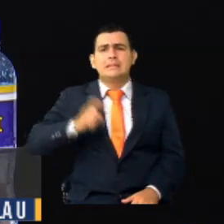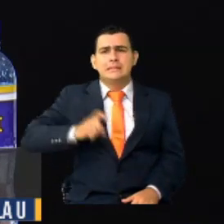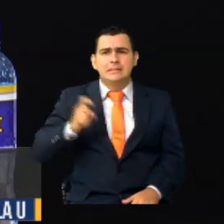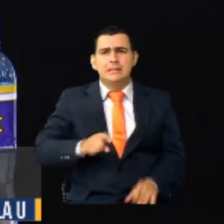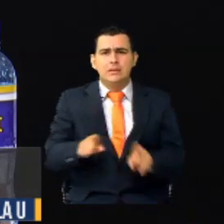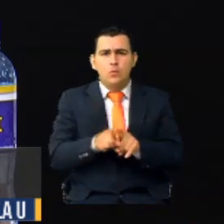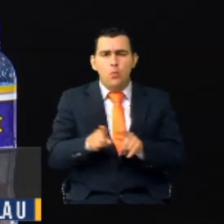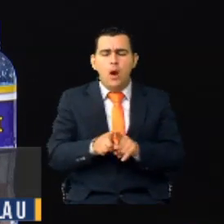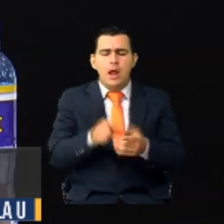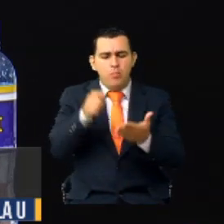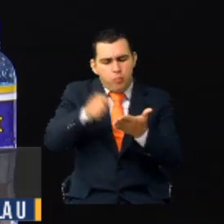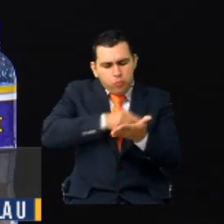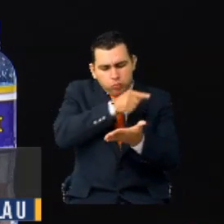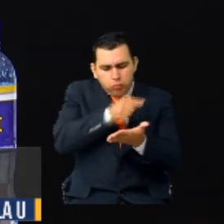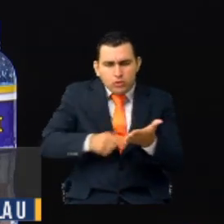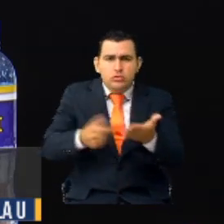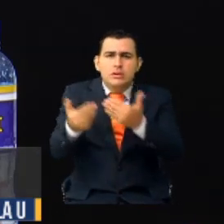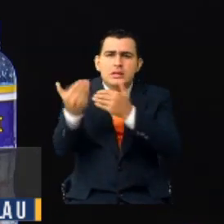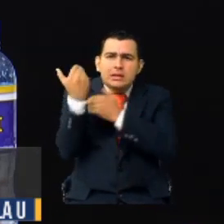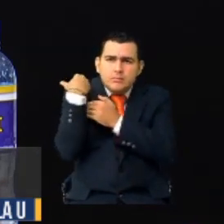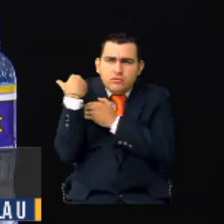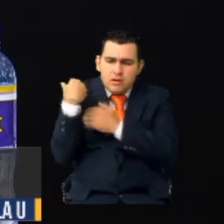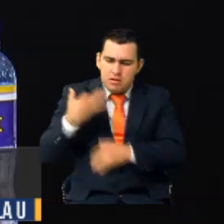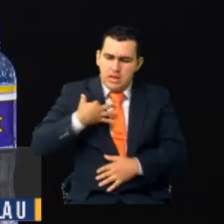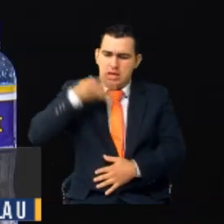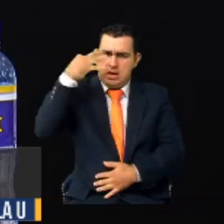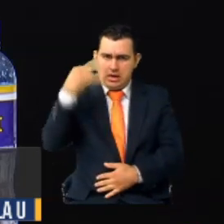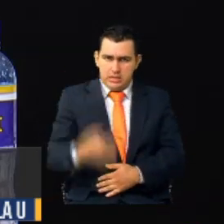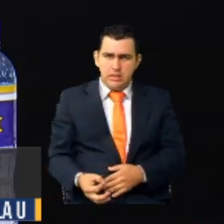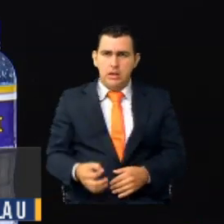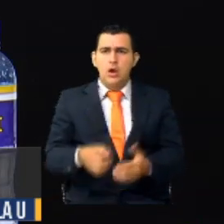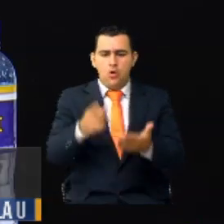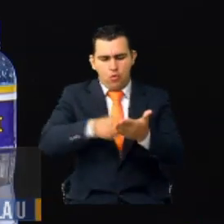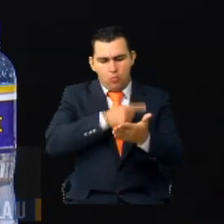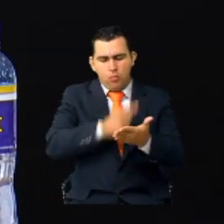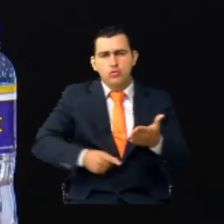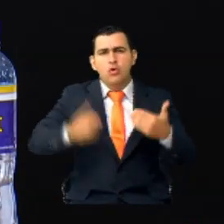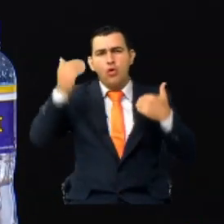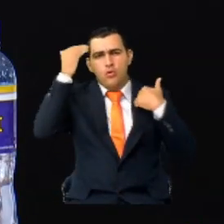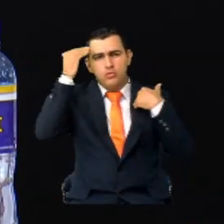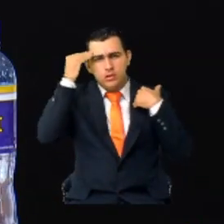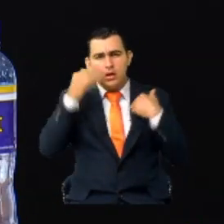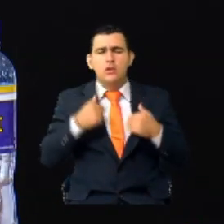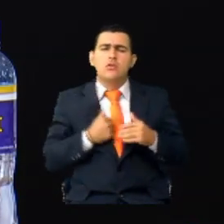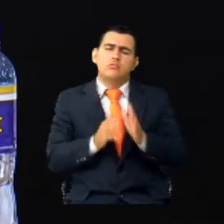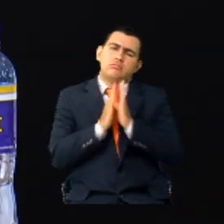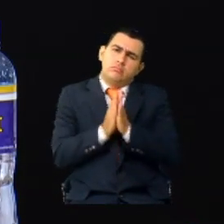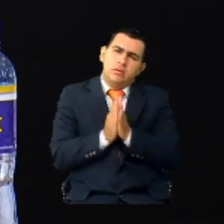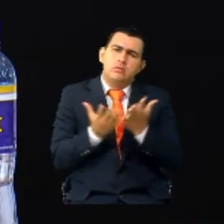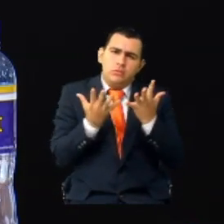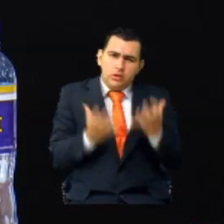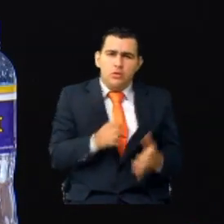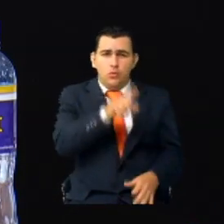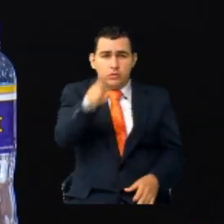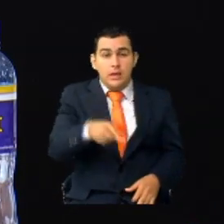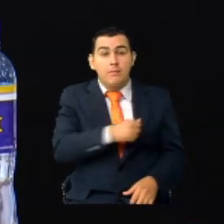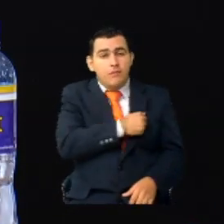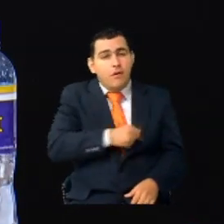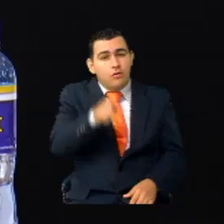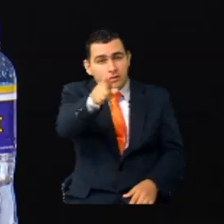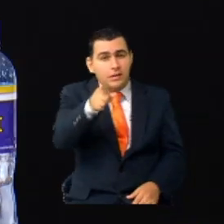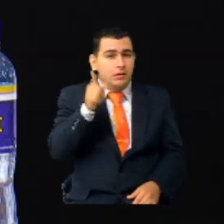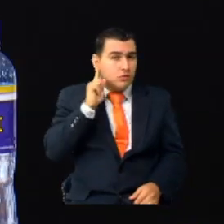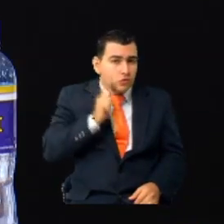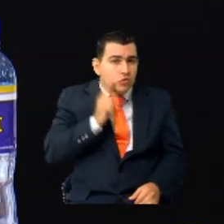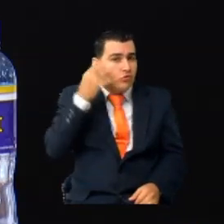voto responsable, un voto ético, un voto consciente. Les pido que me den esa oportunidad, que me rodeen con su voto y